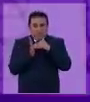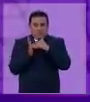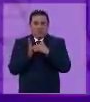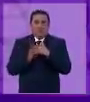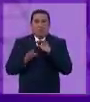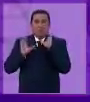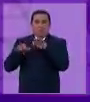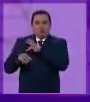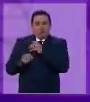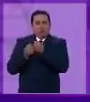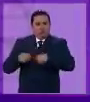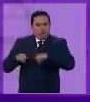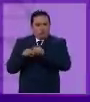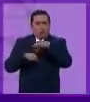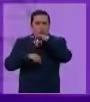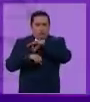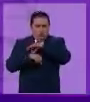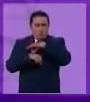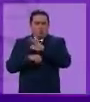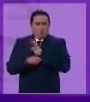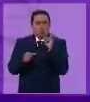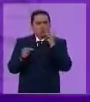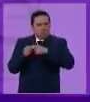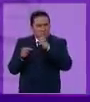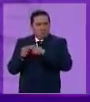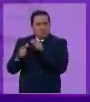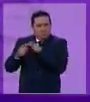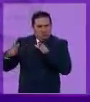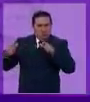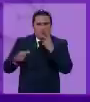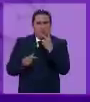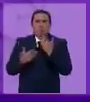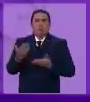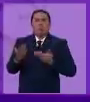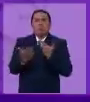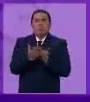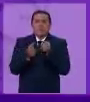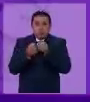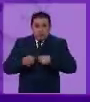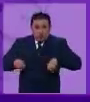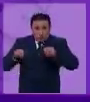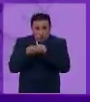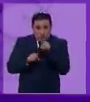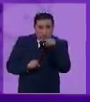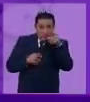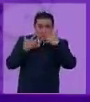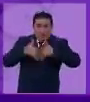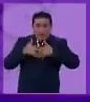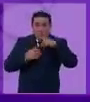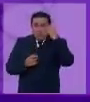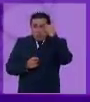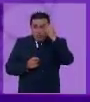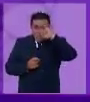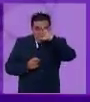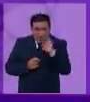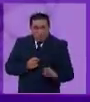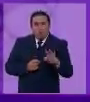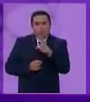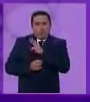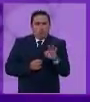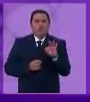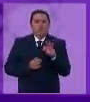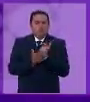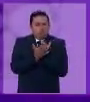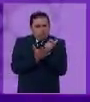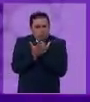la seguridad social sea para los patrones deducible y que eso permita que incorporen a las trabajadoras del hogar a la